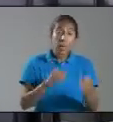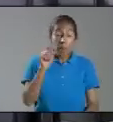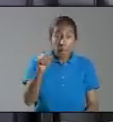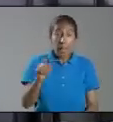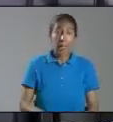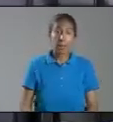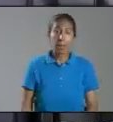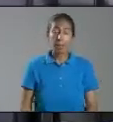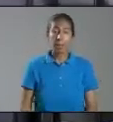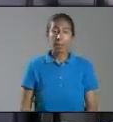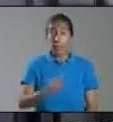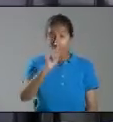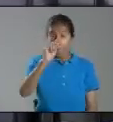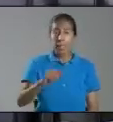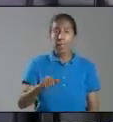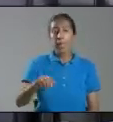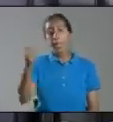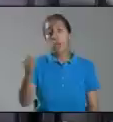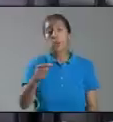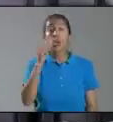El etíope, ¿cómo iba?